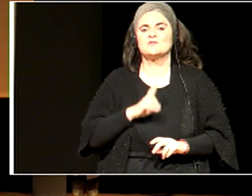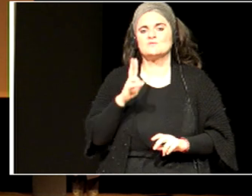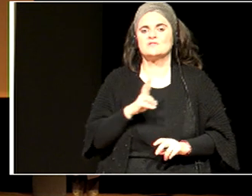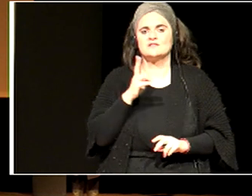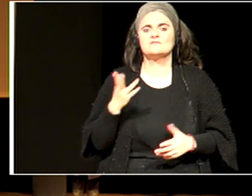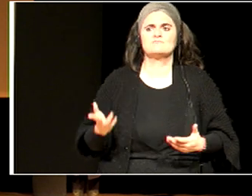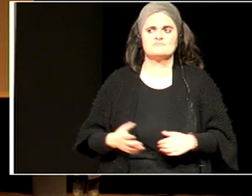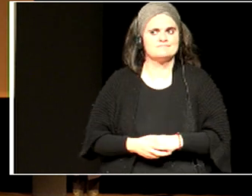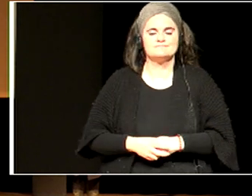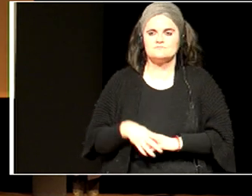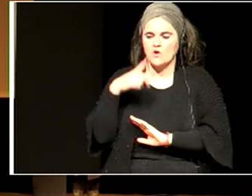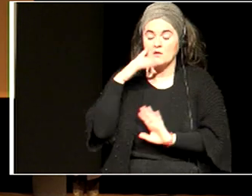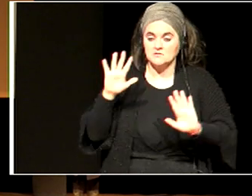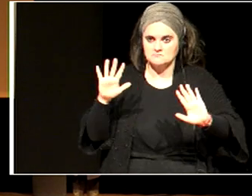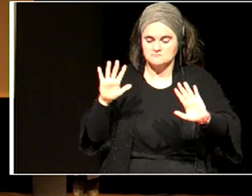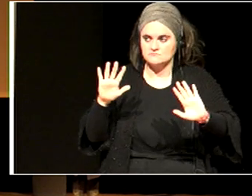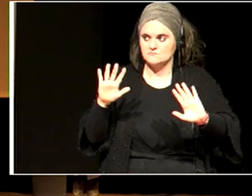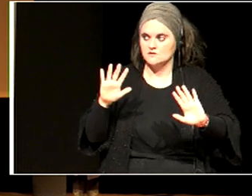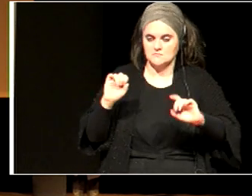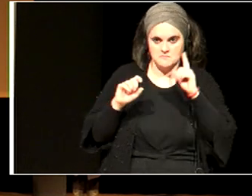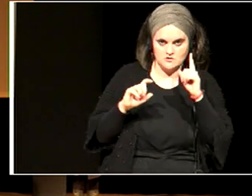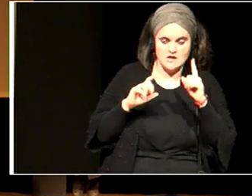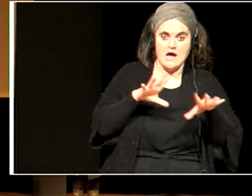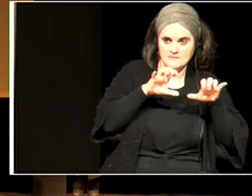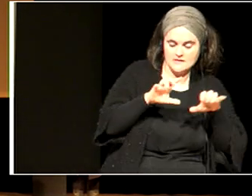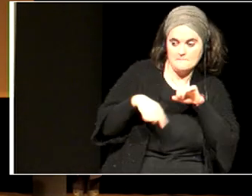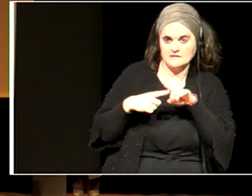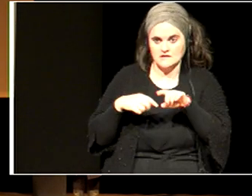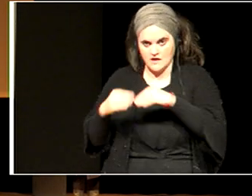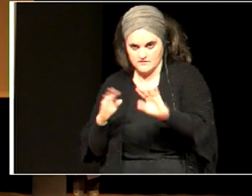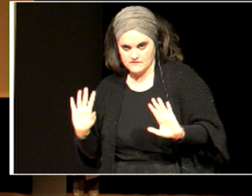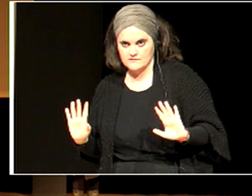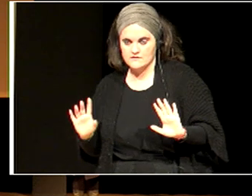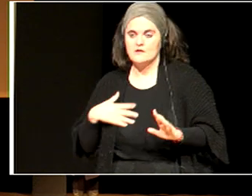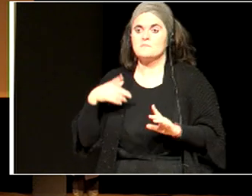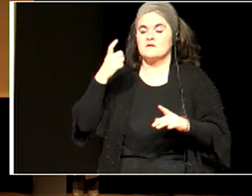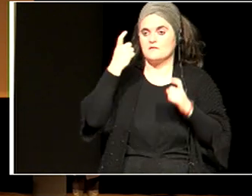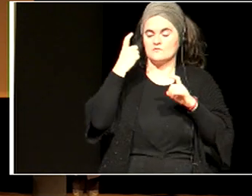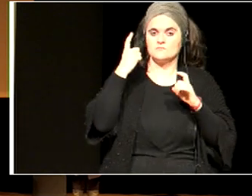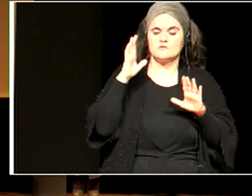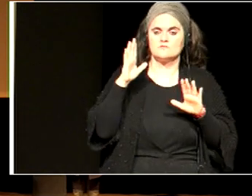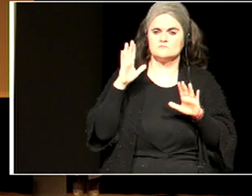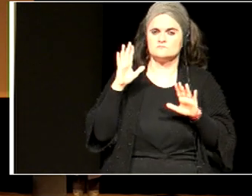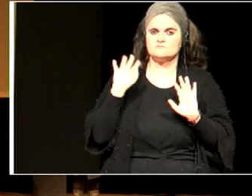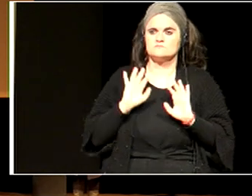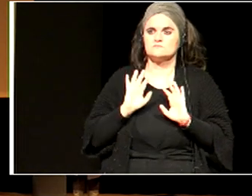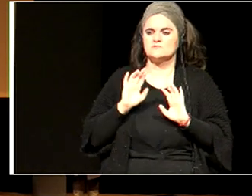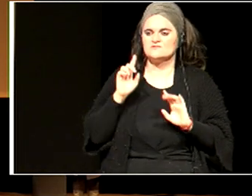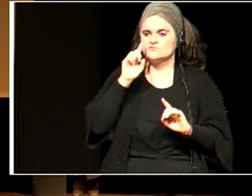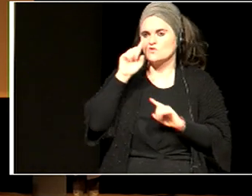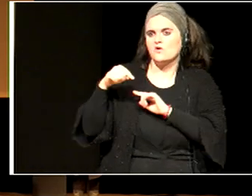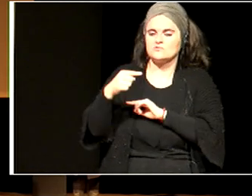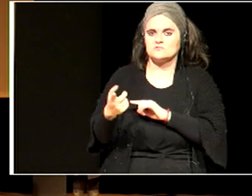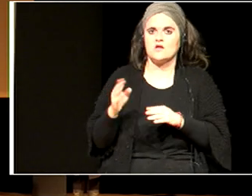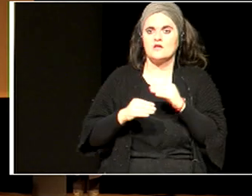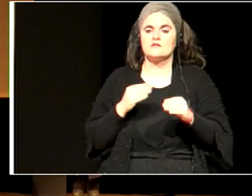bueno por cierto lo otro es aprender y hacer tareas domésticas y alumnado todos los años hace la comida o la